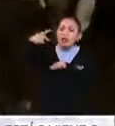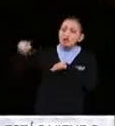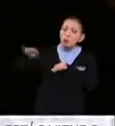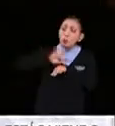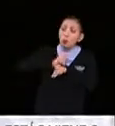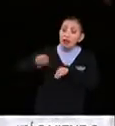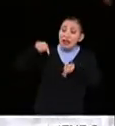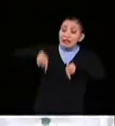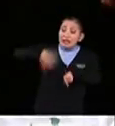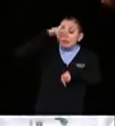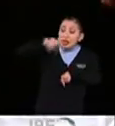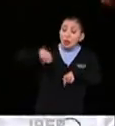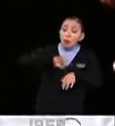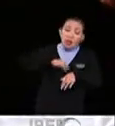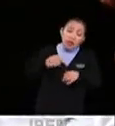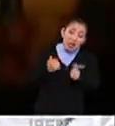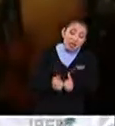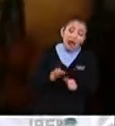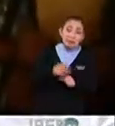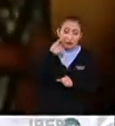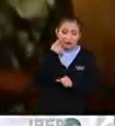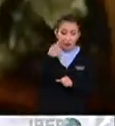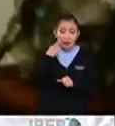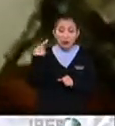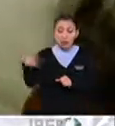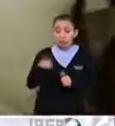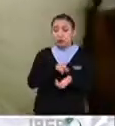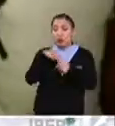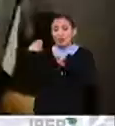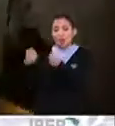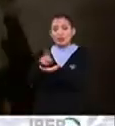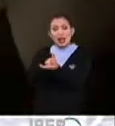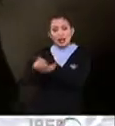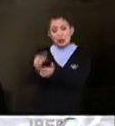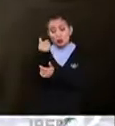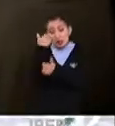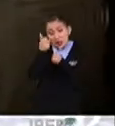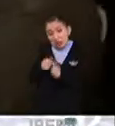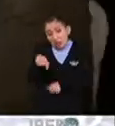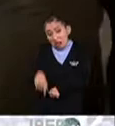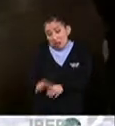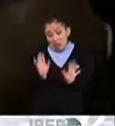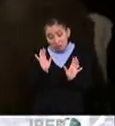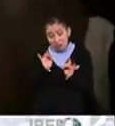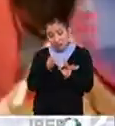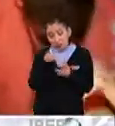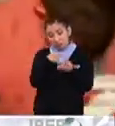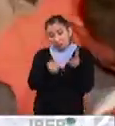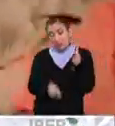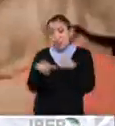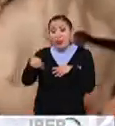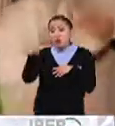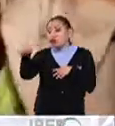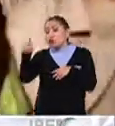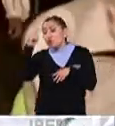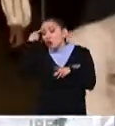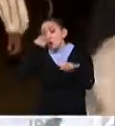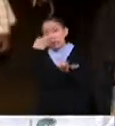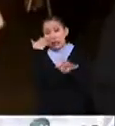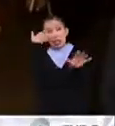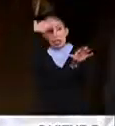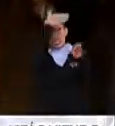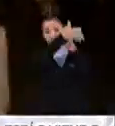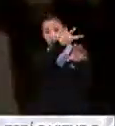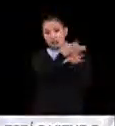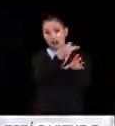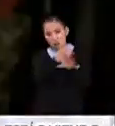sus posibilidades en México y qué tienen que hacer para obtener esos derechos, aquellos que quieran refugio, etcétera, pero también aquellos que su propósito es llegar a Estados Unidos,